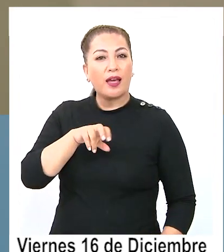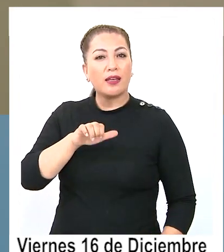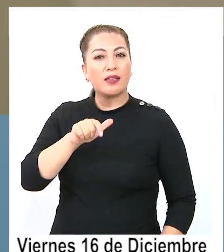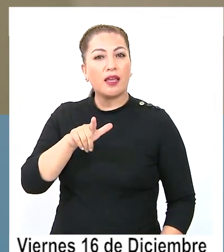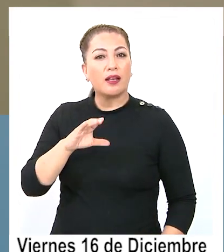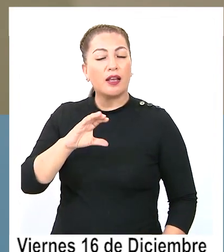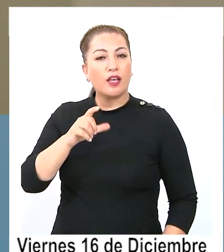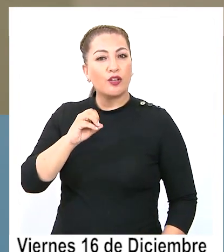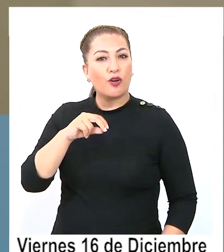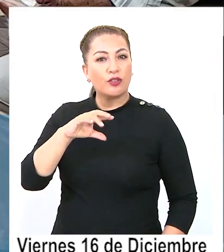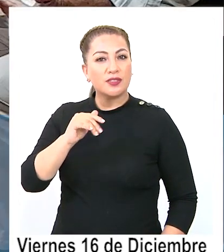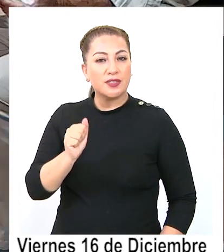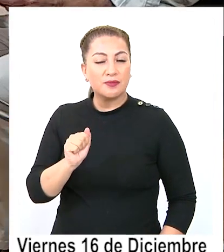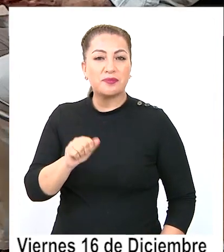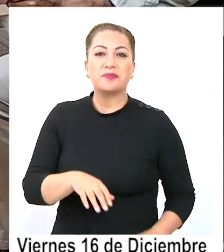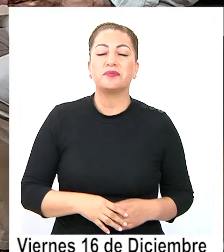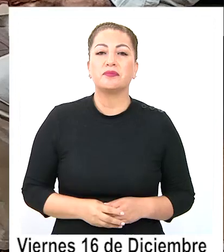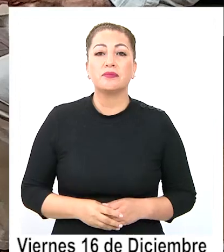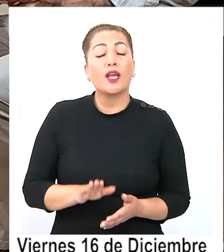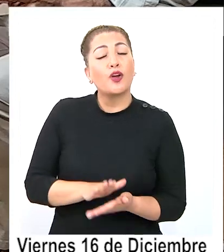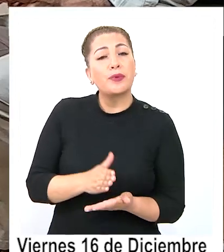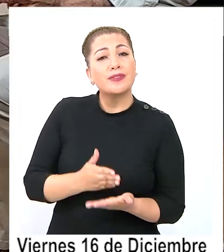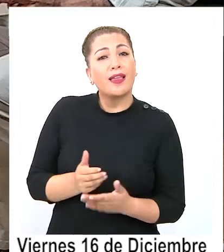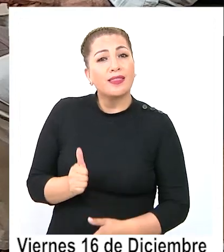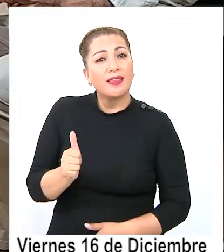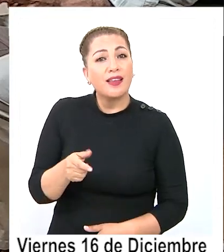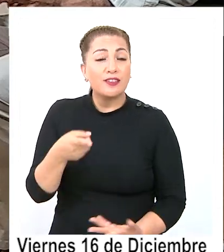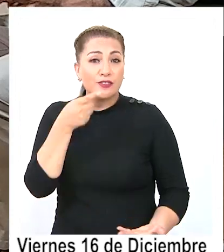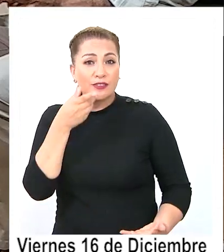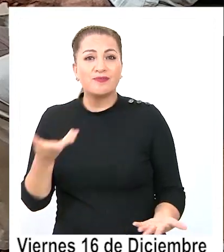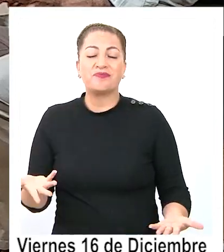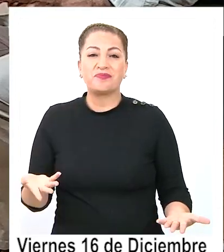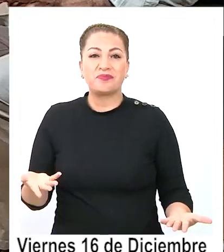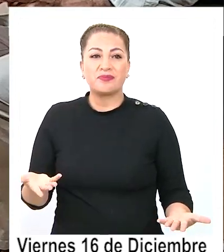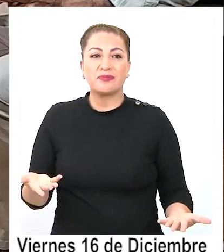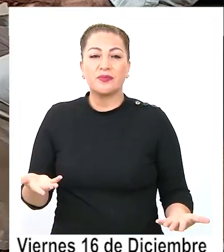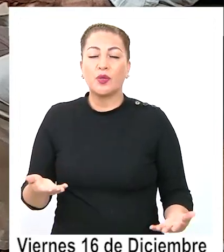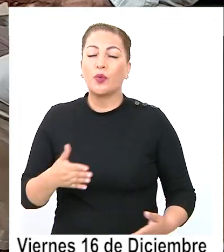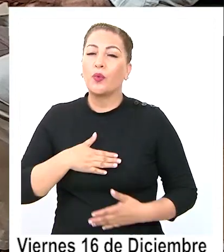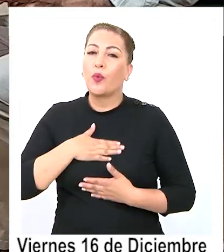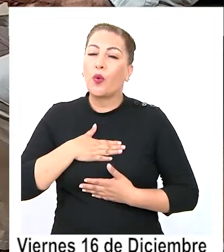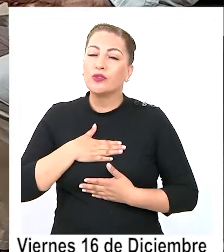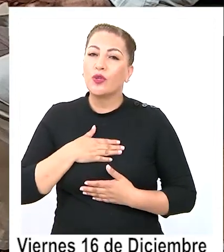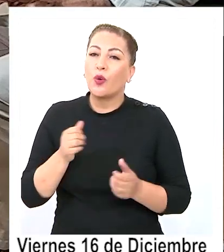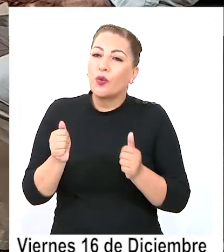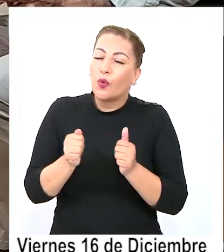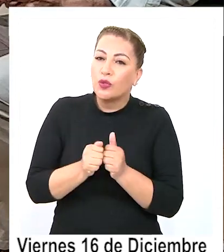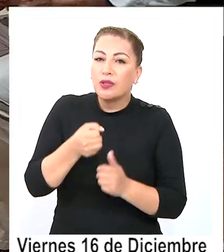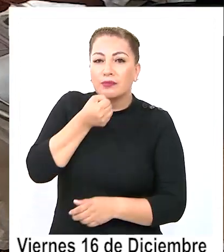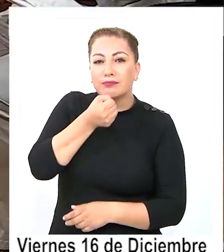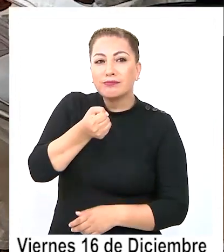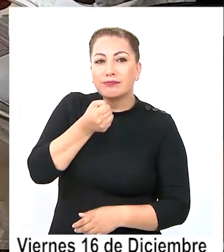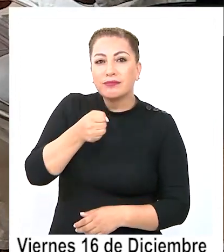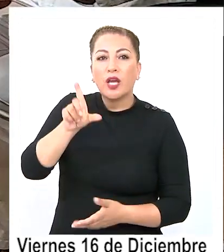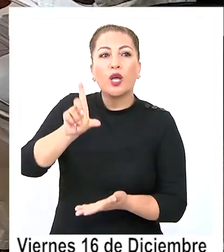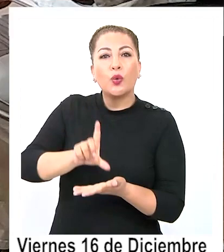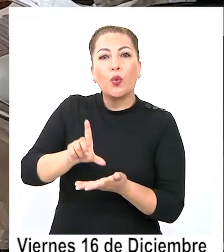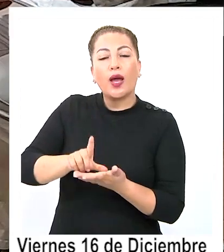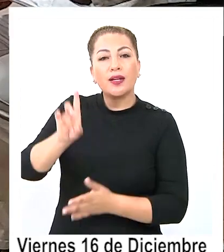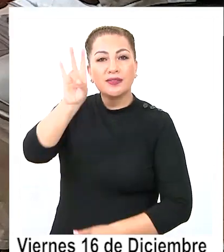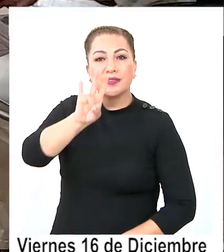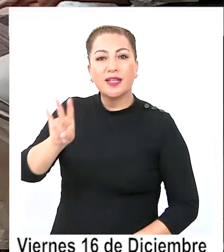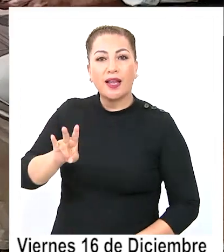Concha Gamboa. ¿Cómo está, director? Encantado de que nos acompañe en esta entrevista aquí, ¿cierto?, en dependencia de